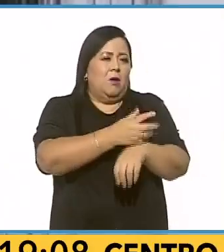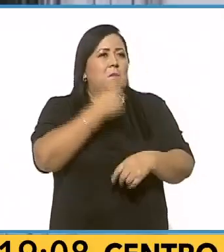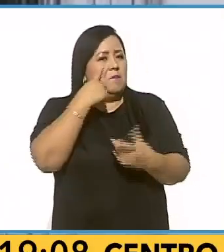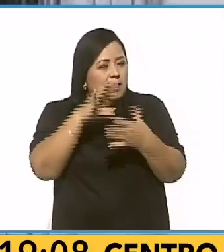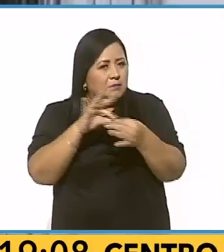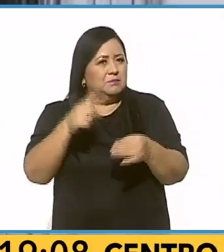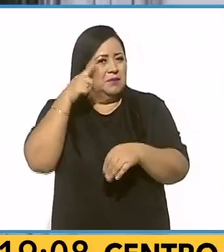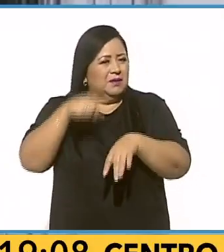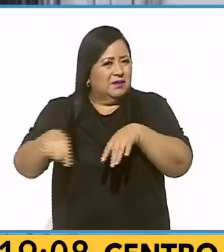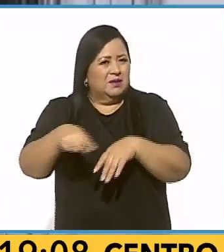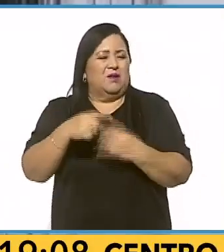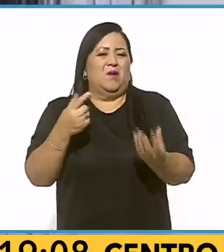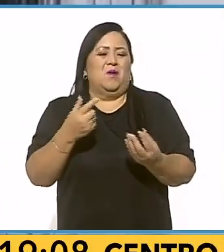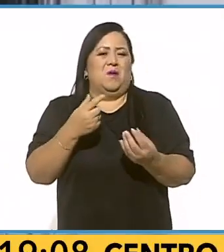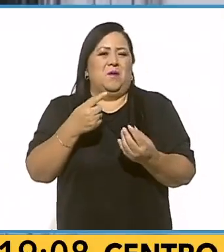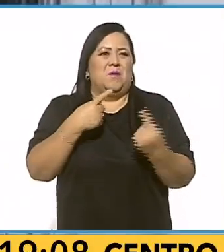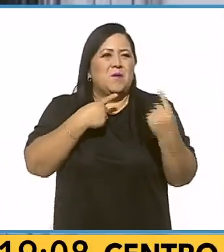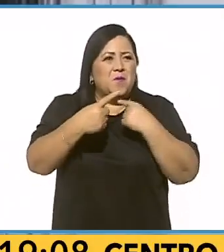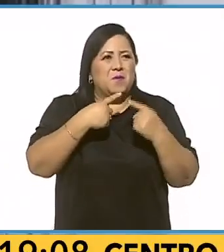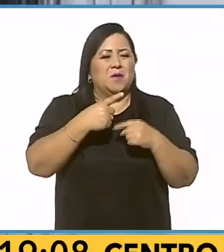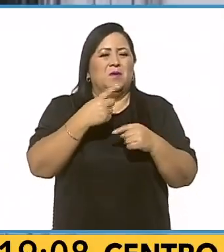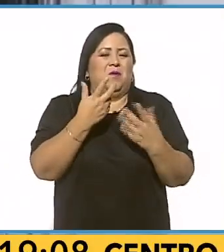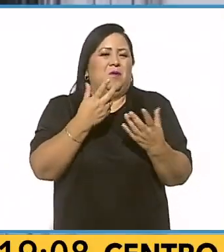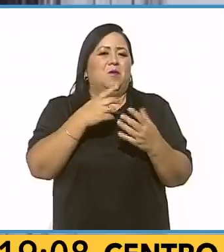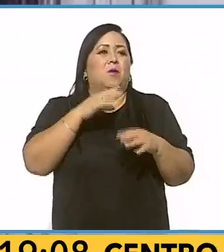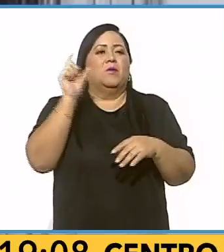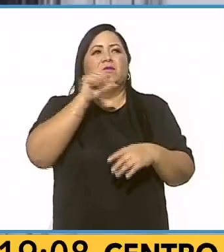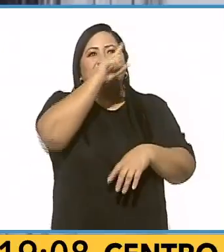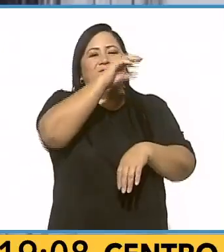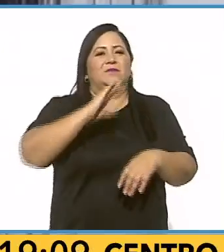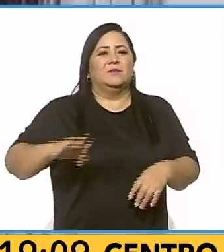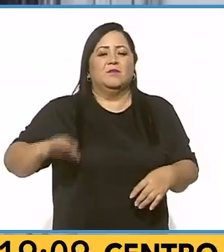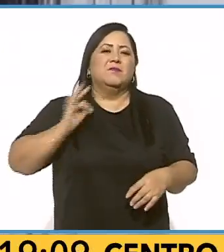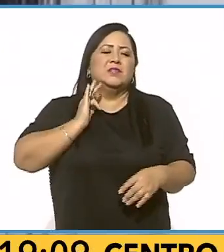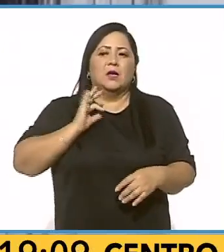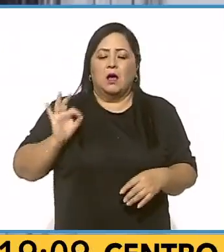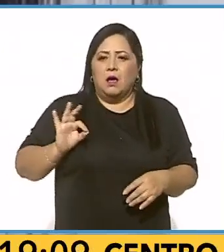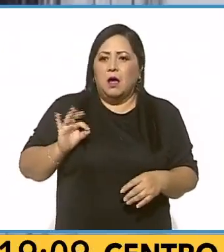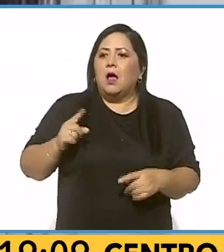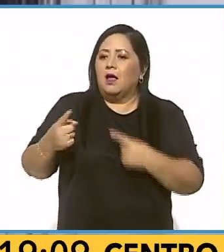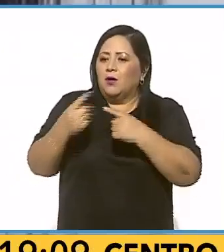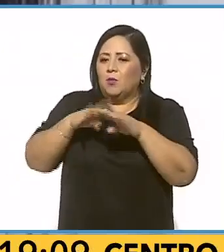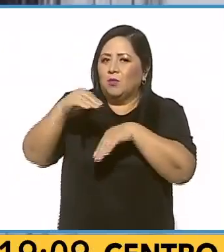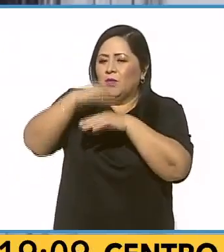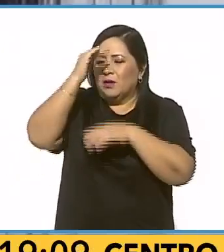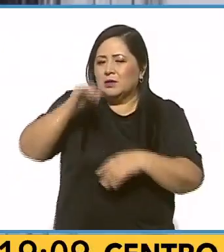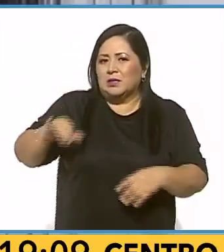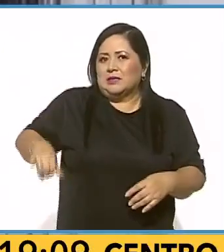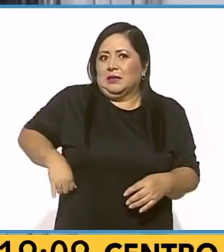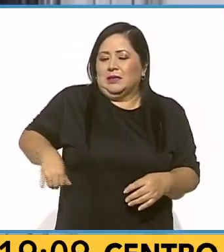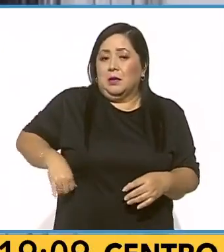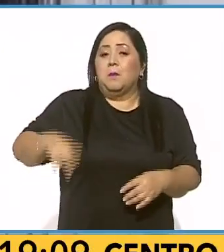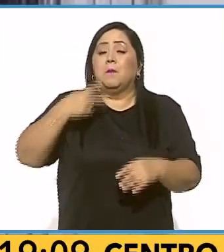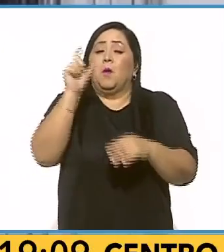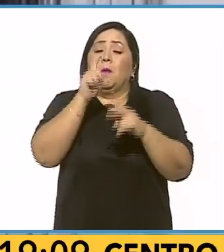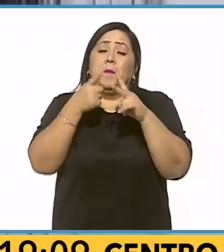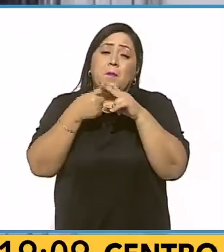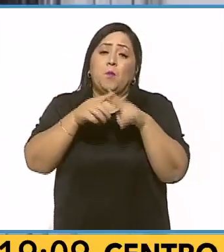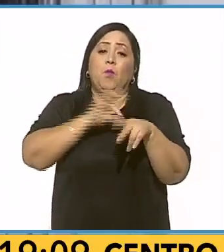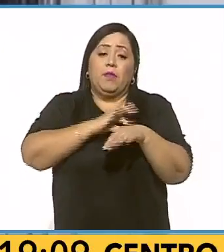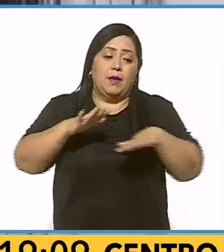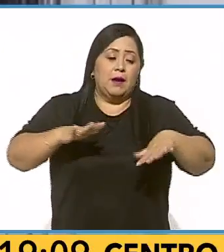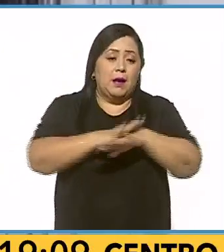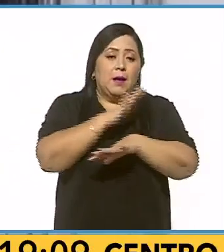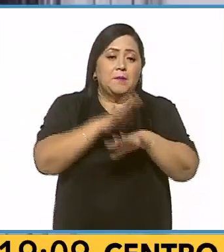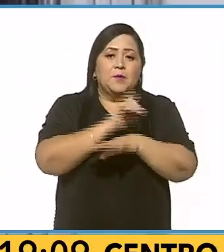entregando o poniendo sobre la mesa cosas que a los fiscales les interesan. De inicio, muy posiblemente sea una